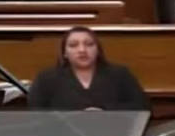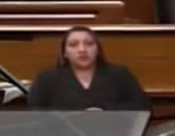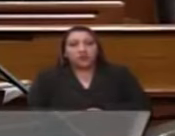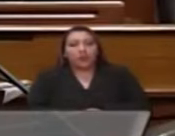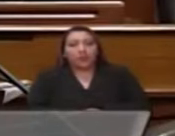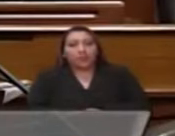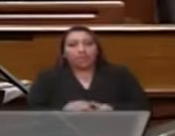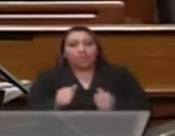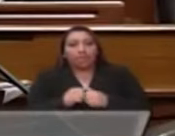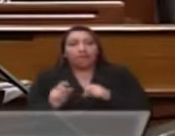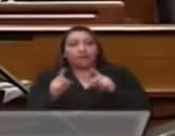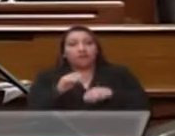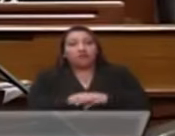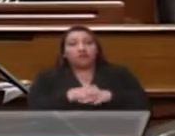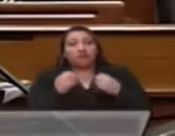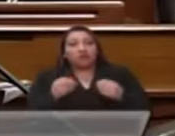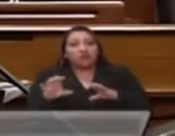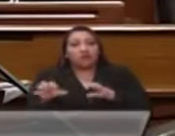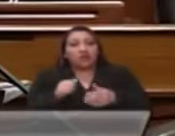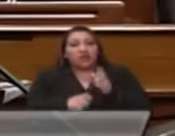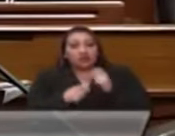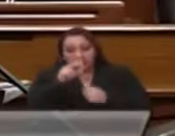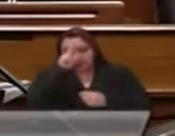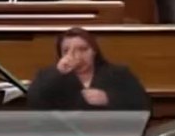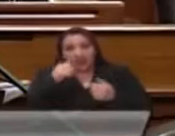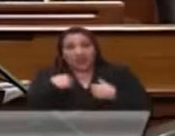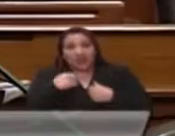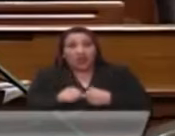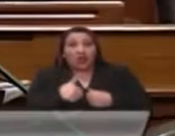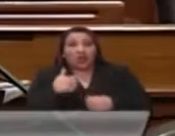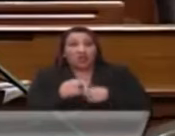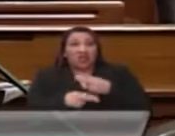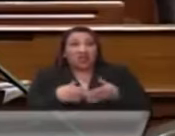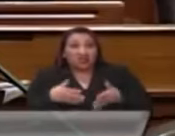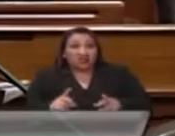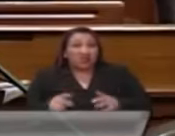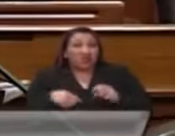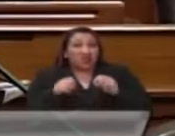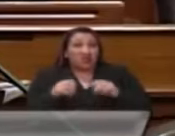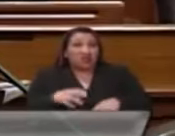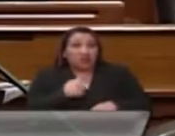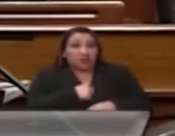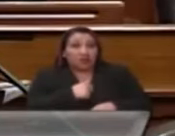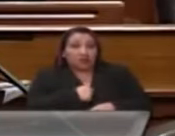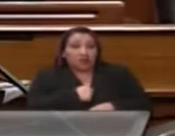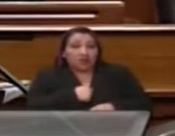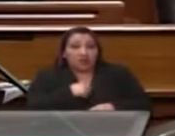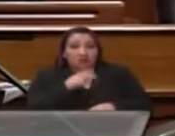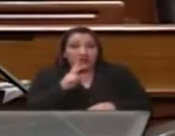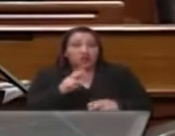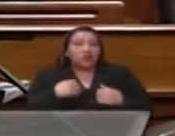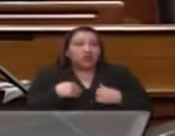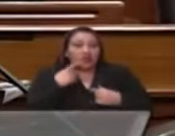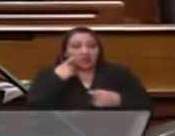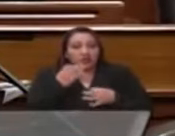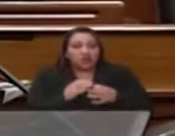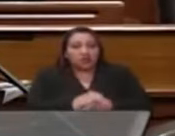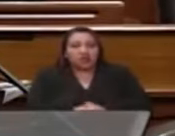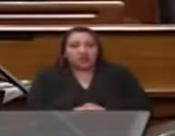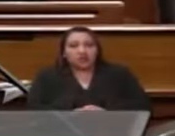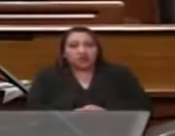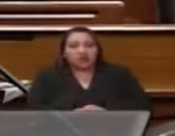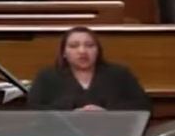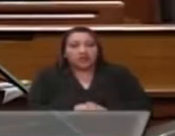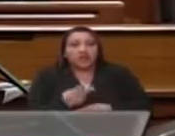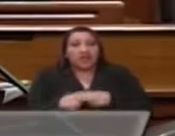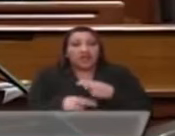En relación a la consulta sobre cómo lograr que el peruano que opte por otra nacionalidad no renuncie a la propia, debemos precisar